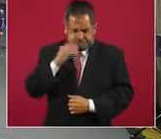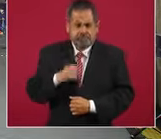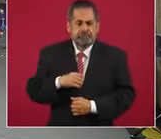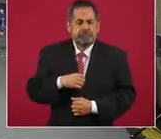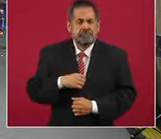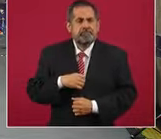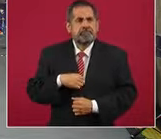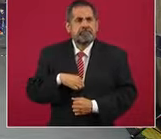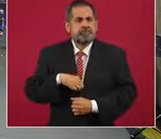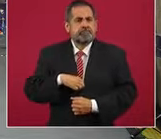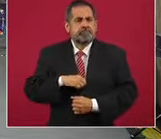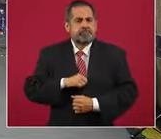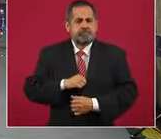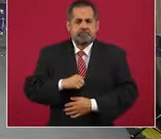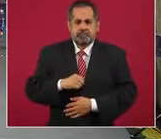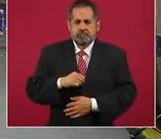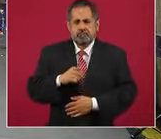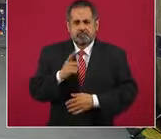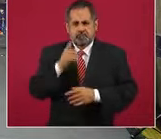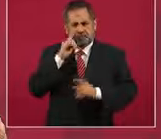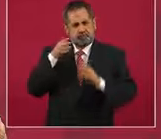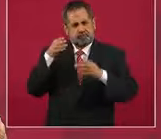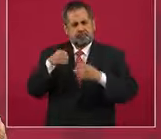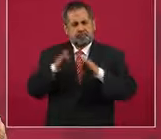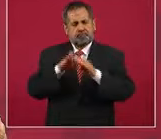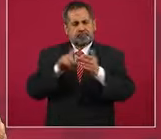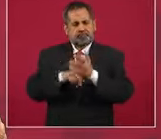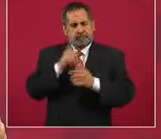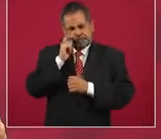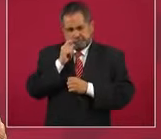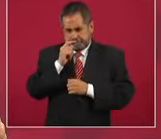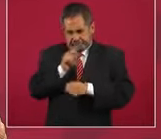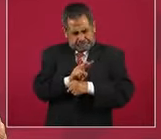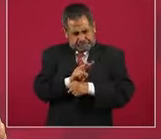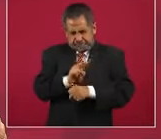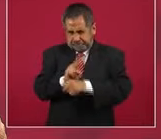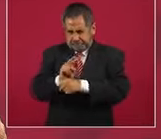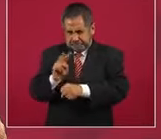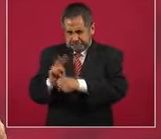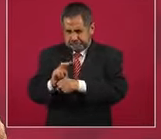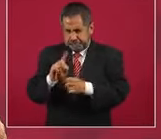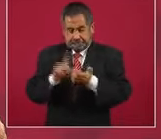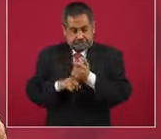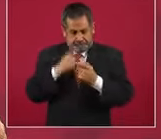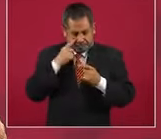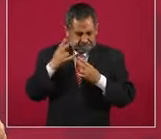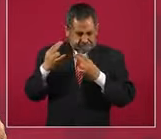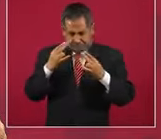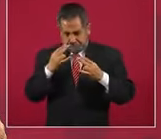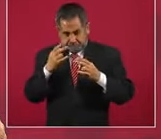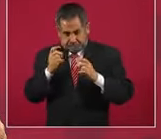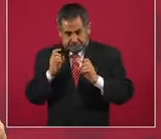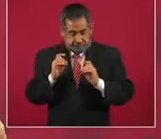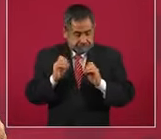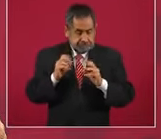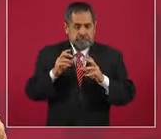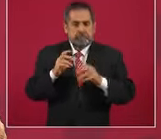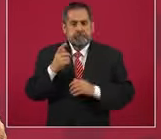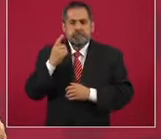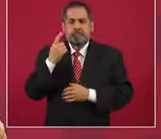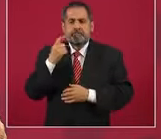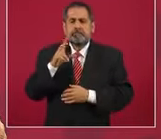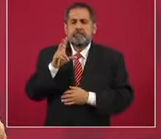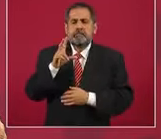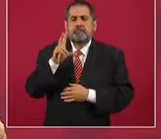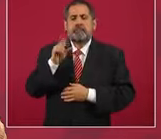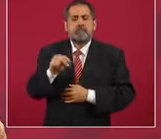un seguimiento y estar muy pendientes para que no